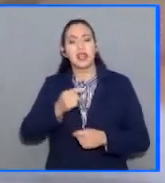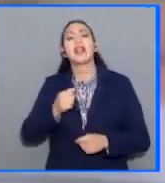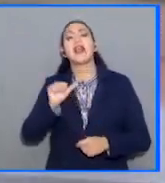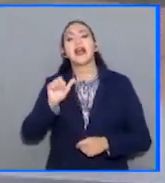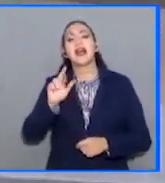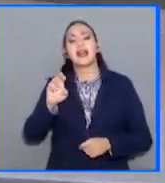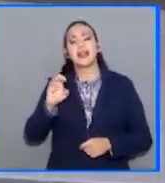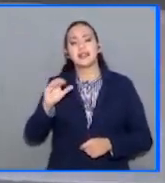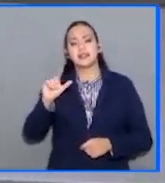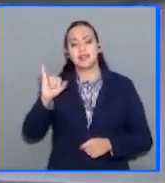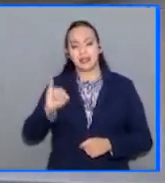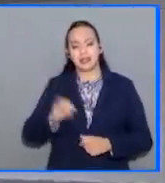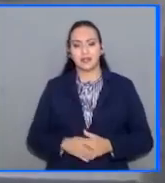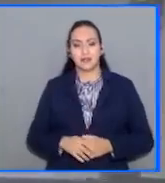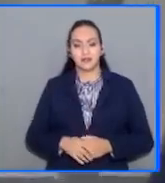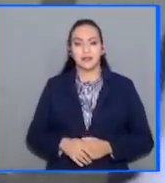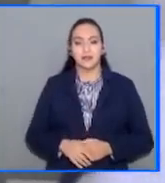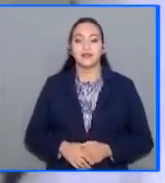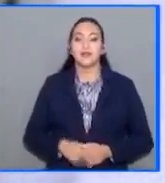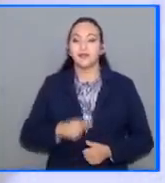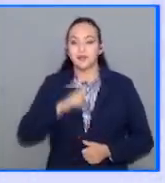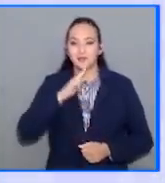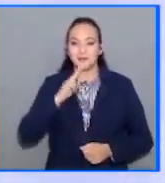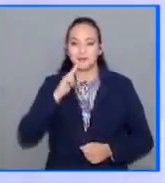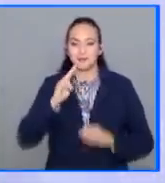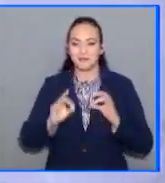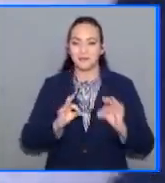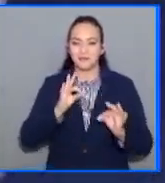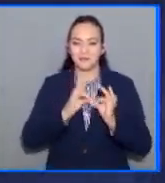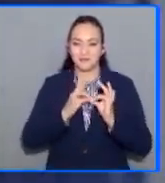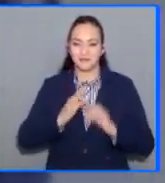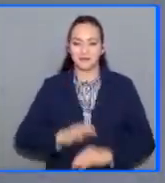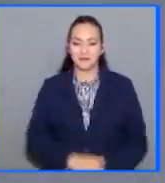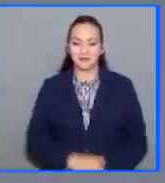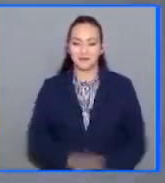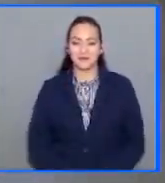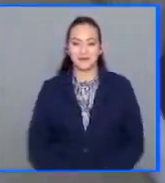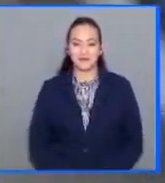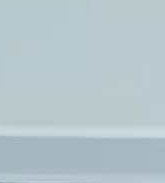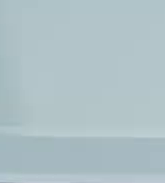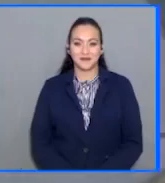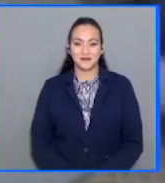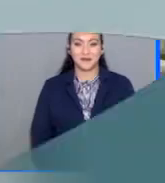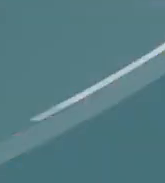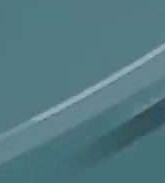Hernández. Para el canal del Poder Judicial de la Federación, Lorena Sánchez Cabrera.